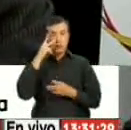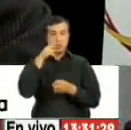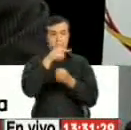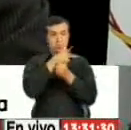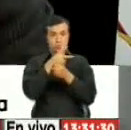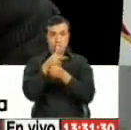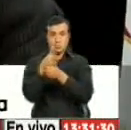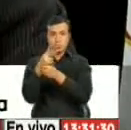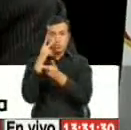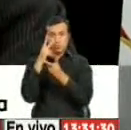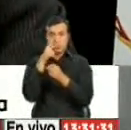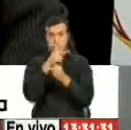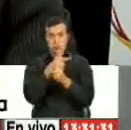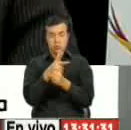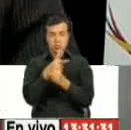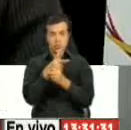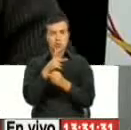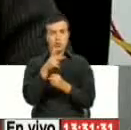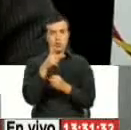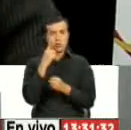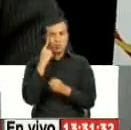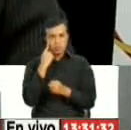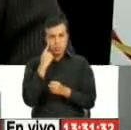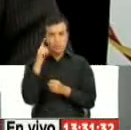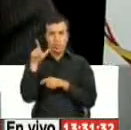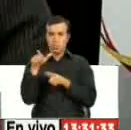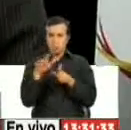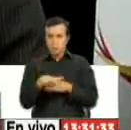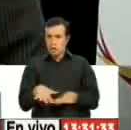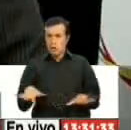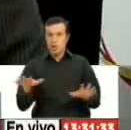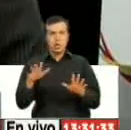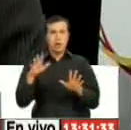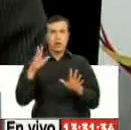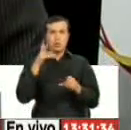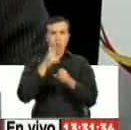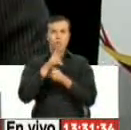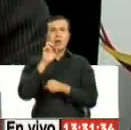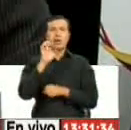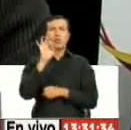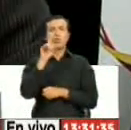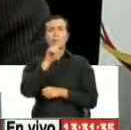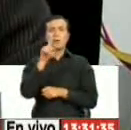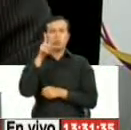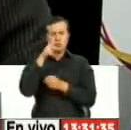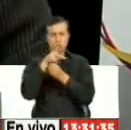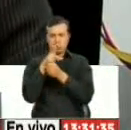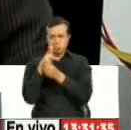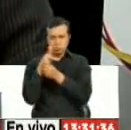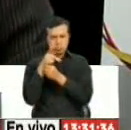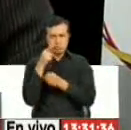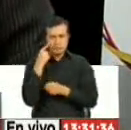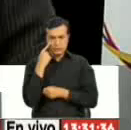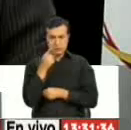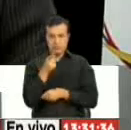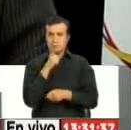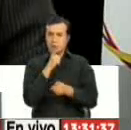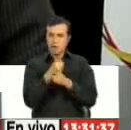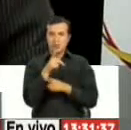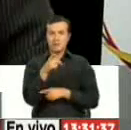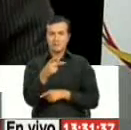obtener varias tomas de cámaras del sector de cámaras del sistema integrado de seguridad evidentemente